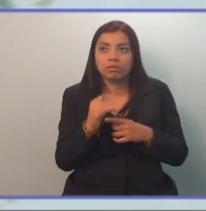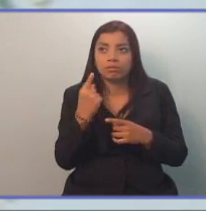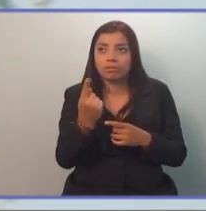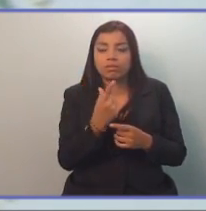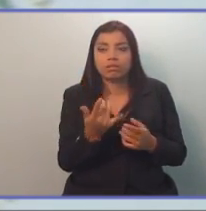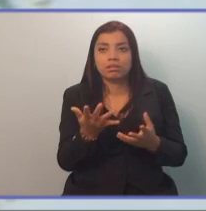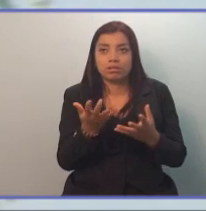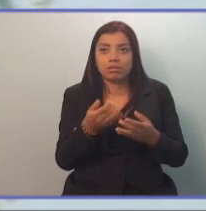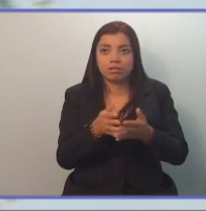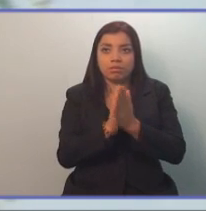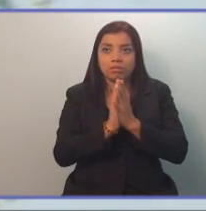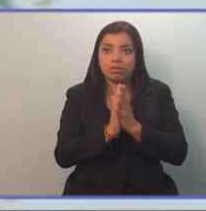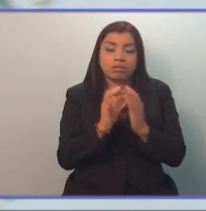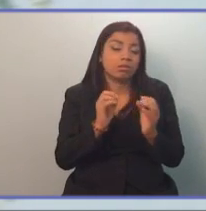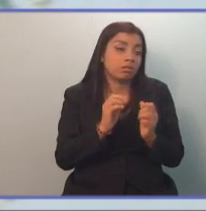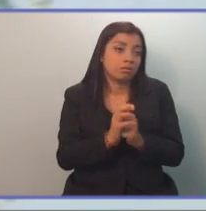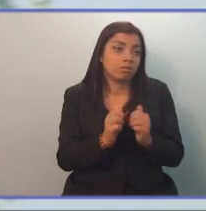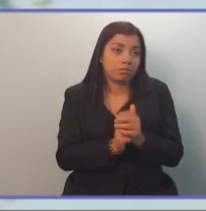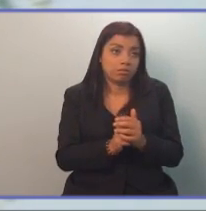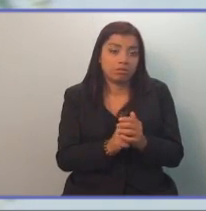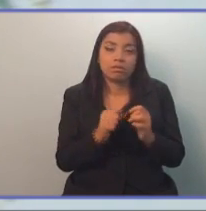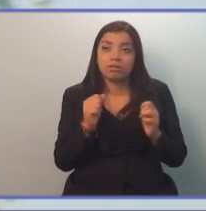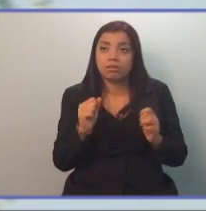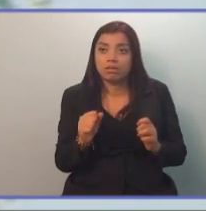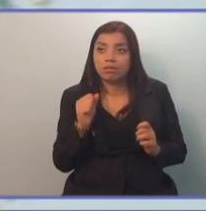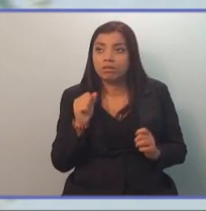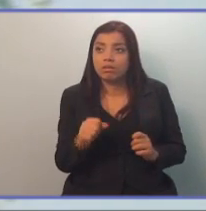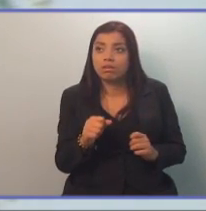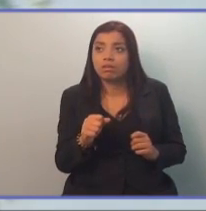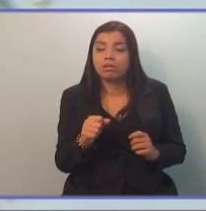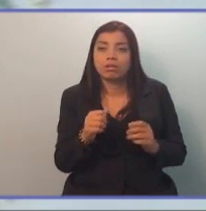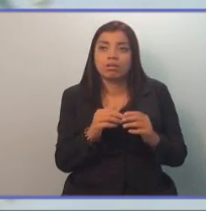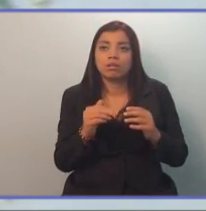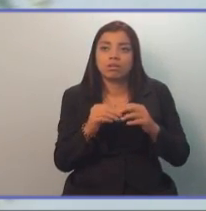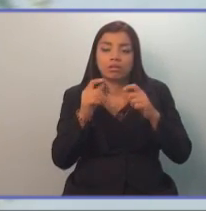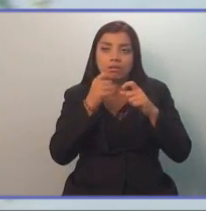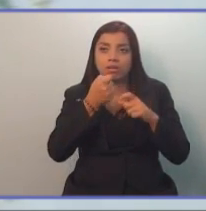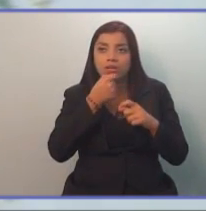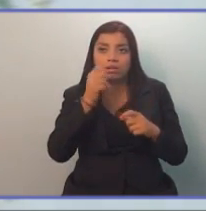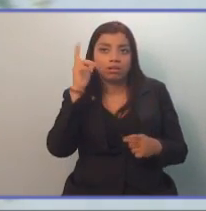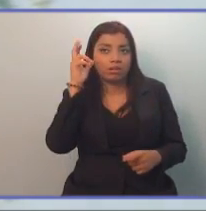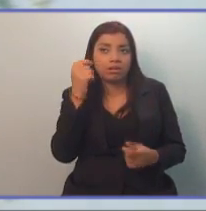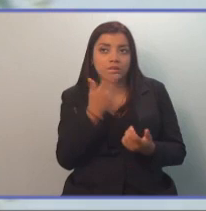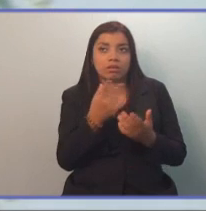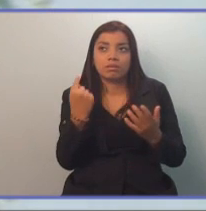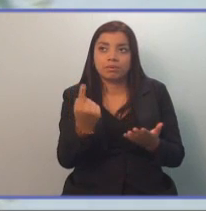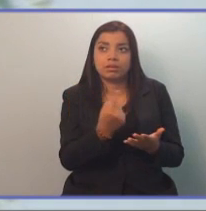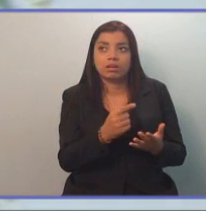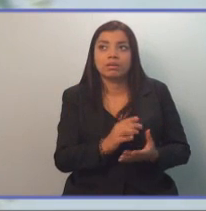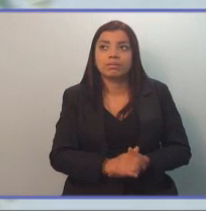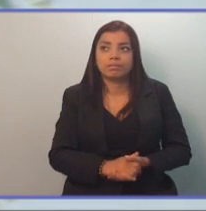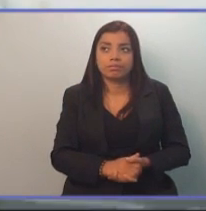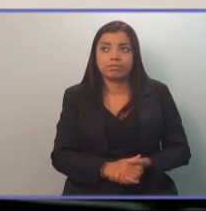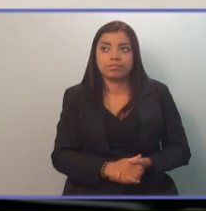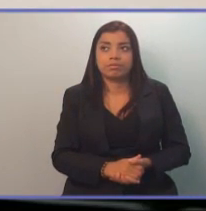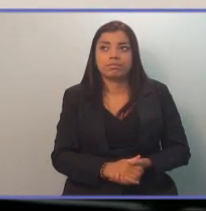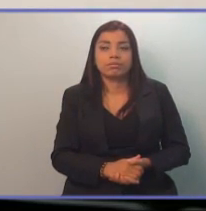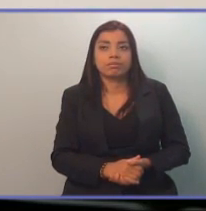pedirla, si eso no tiene reserva, igual se le daría como se le da el audio a cualquier ciudadano.